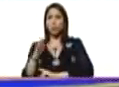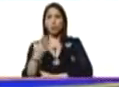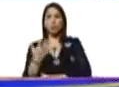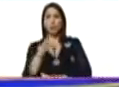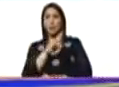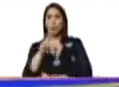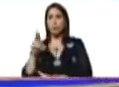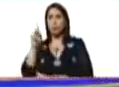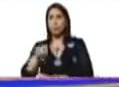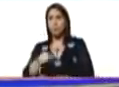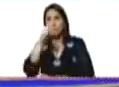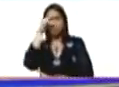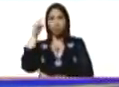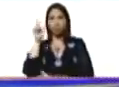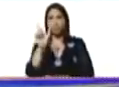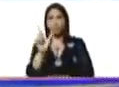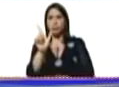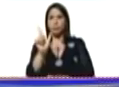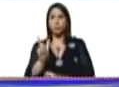Partido Socialista Unido de Venezuela.